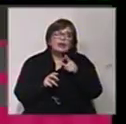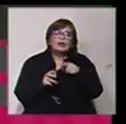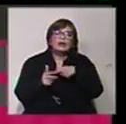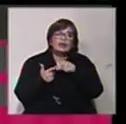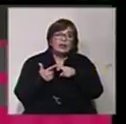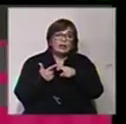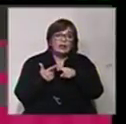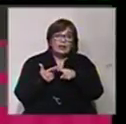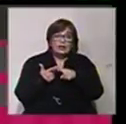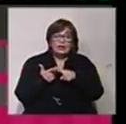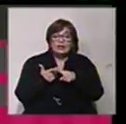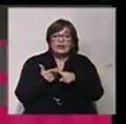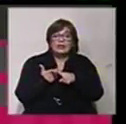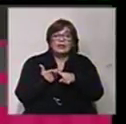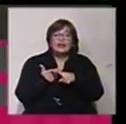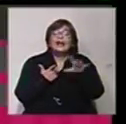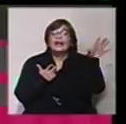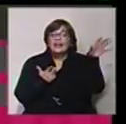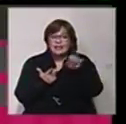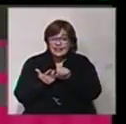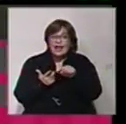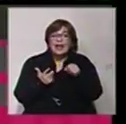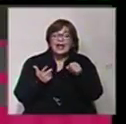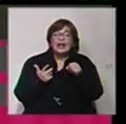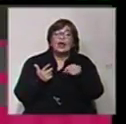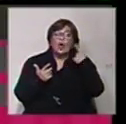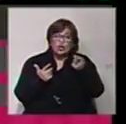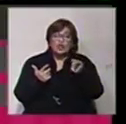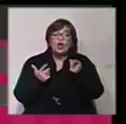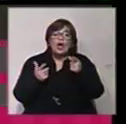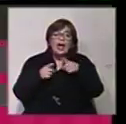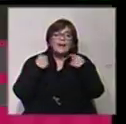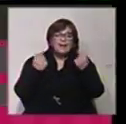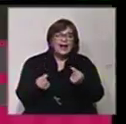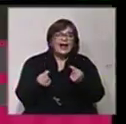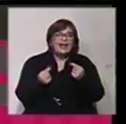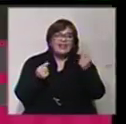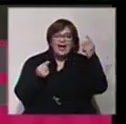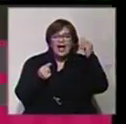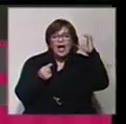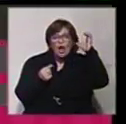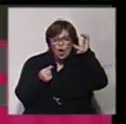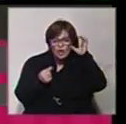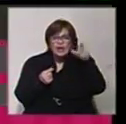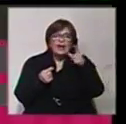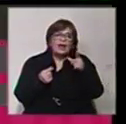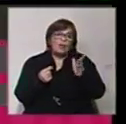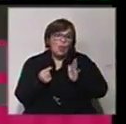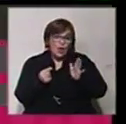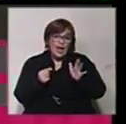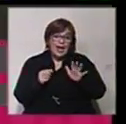Dolbae nos la trae la Embajada de Corea, es una artista coreana que desarrolla videojuegos, o sea,